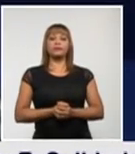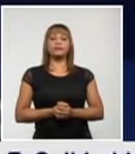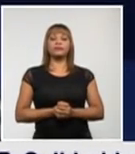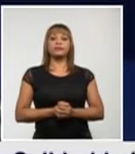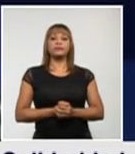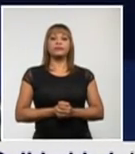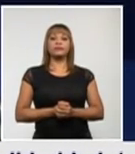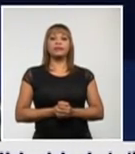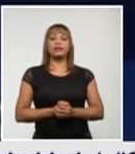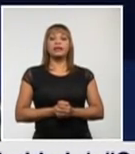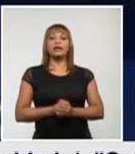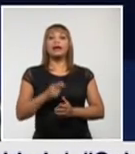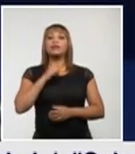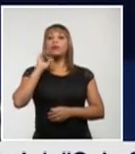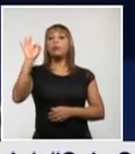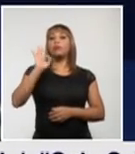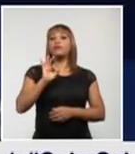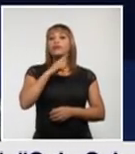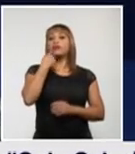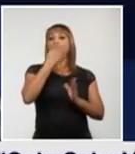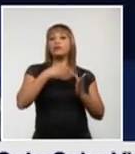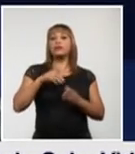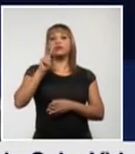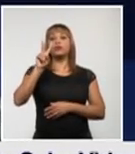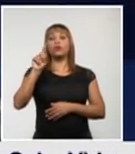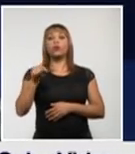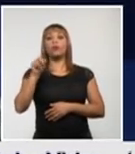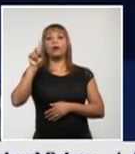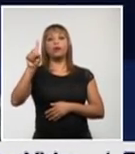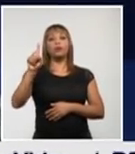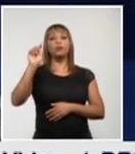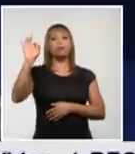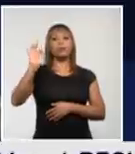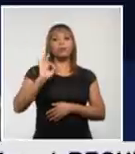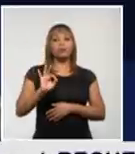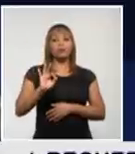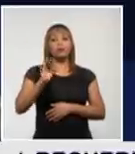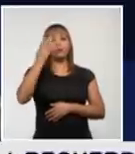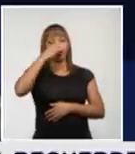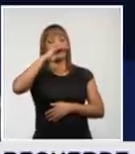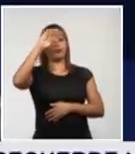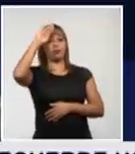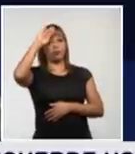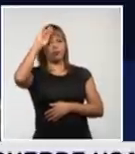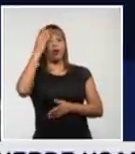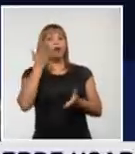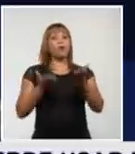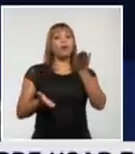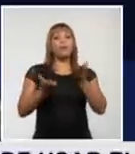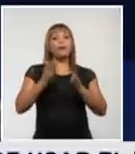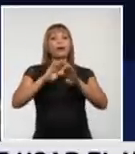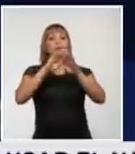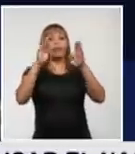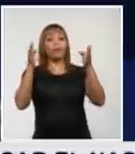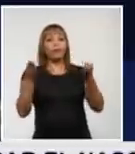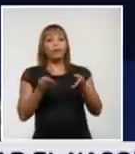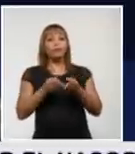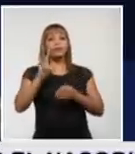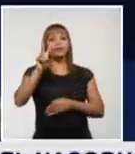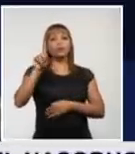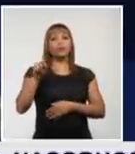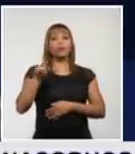una letalidad del 2,1% para Cuba, que comparada con la del mundo de